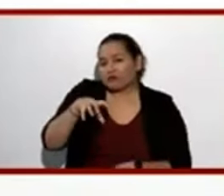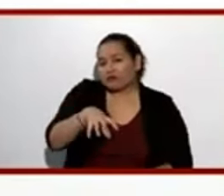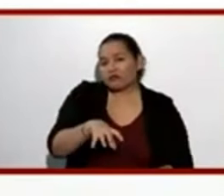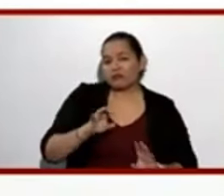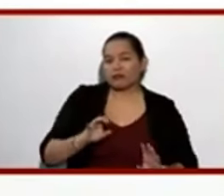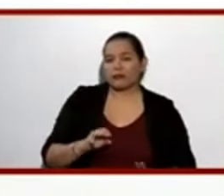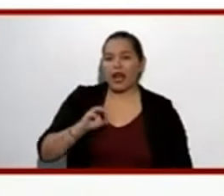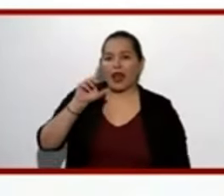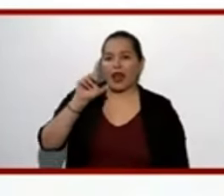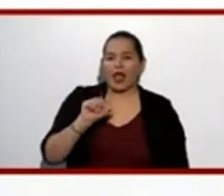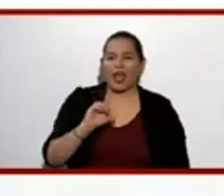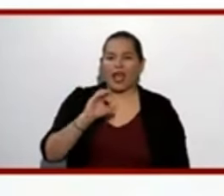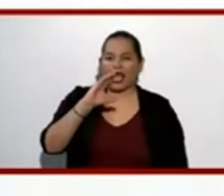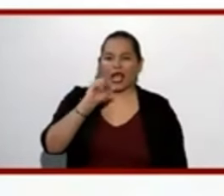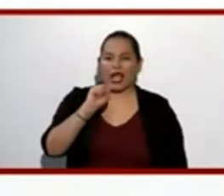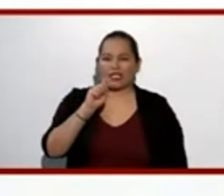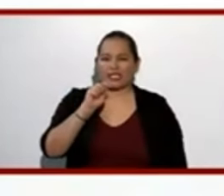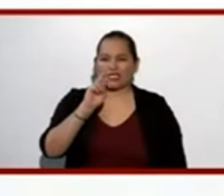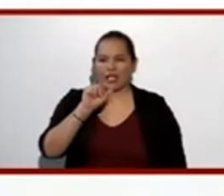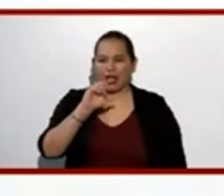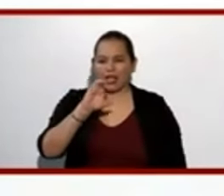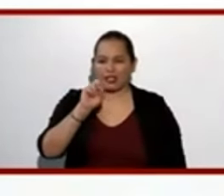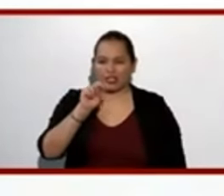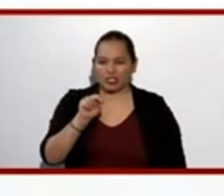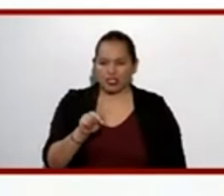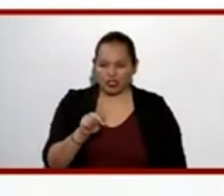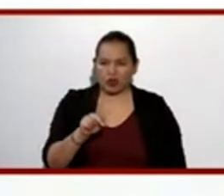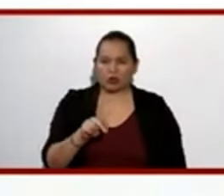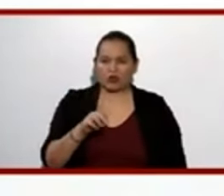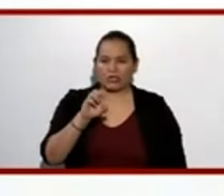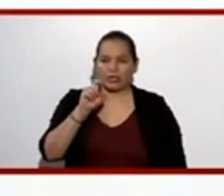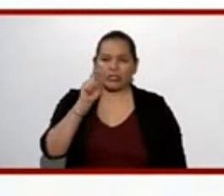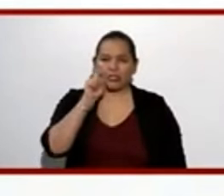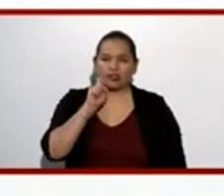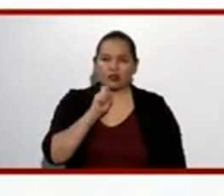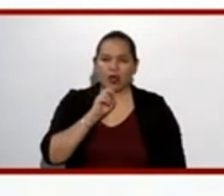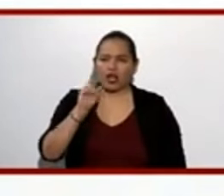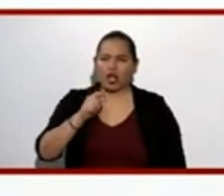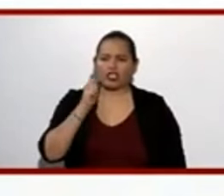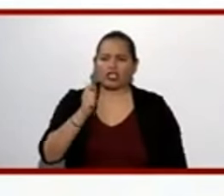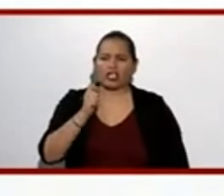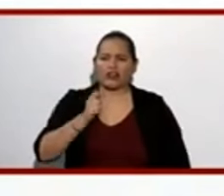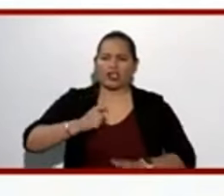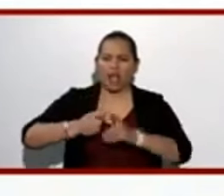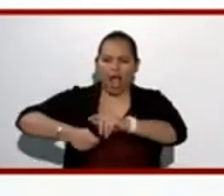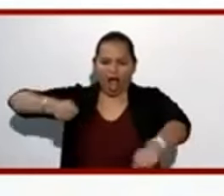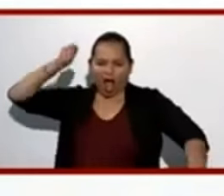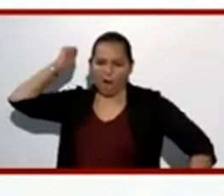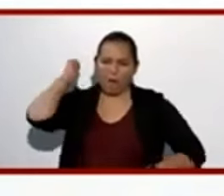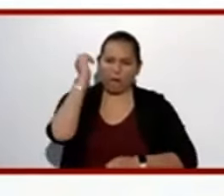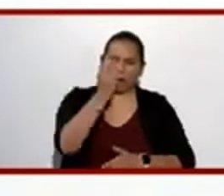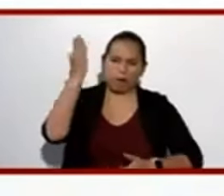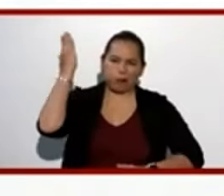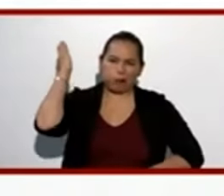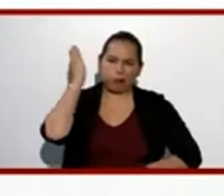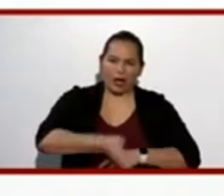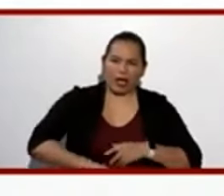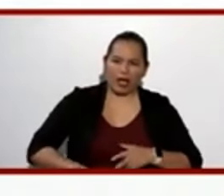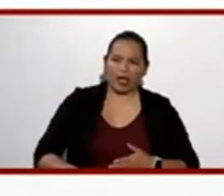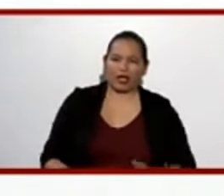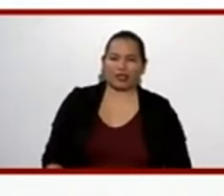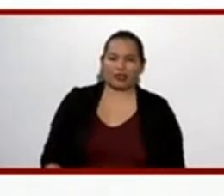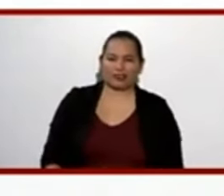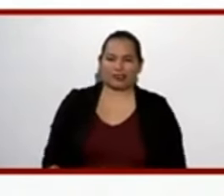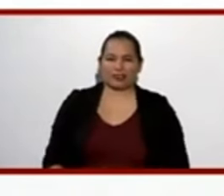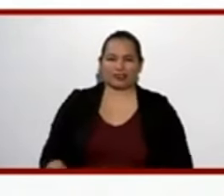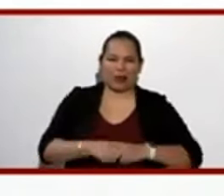La castración sexual no es sacar el machete, ¿eh? Porque algunos creen que la castración es sacas el machete, la guadaña con la